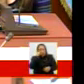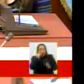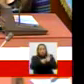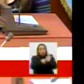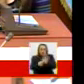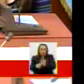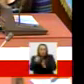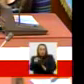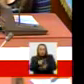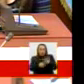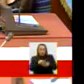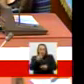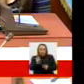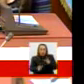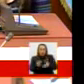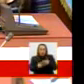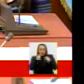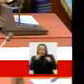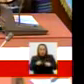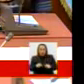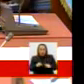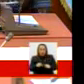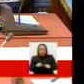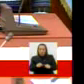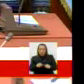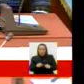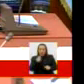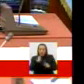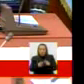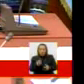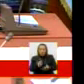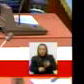esto. De que las personas que estamos aquí somos personas